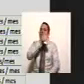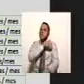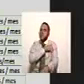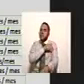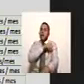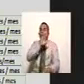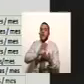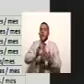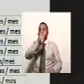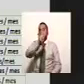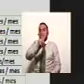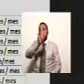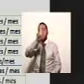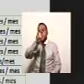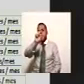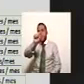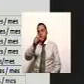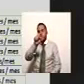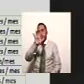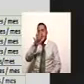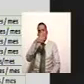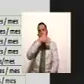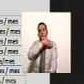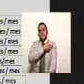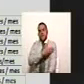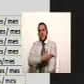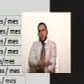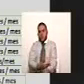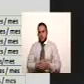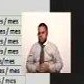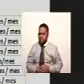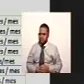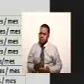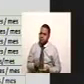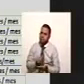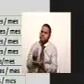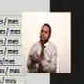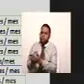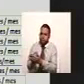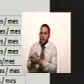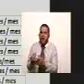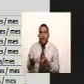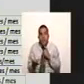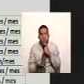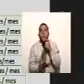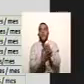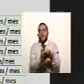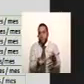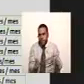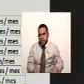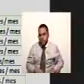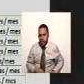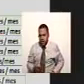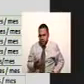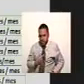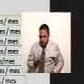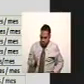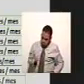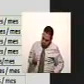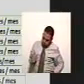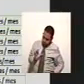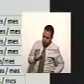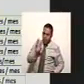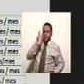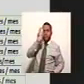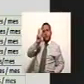pesos. ¿Cuánto le queda antes de impuestos al transportador? 3.5 millones de